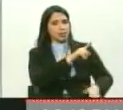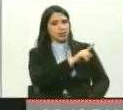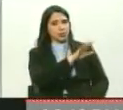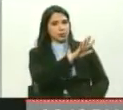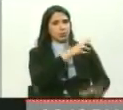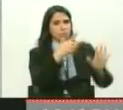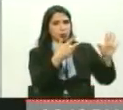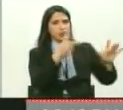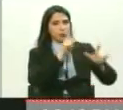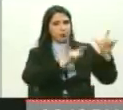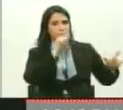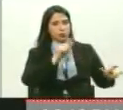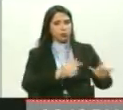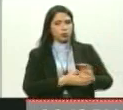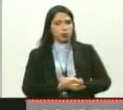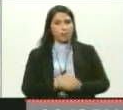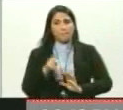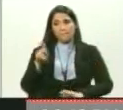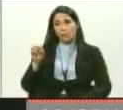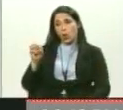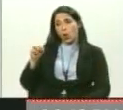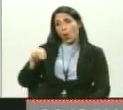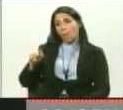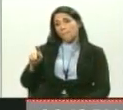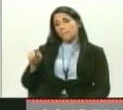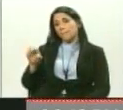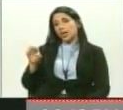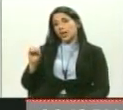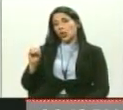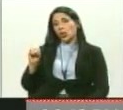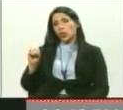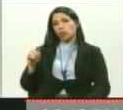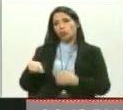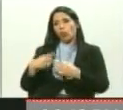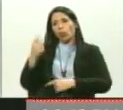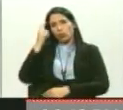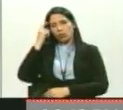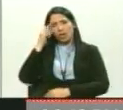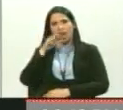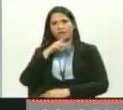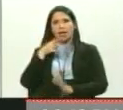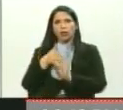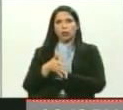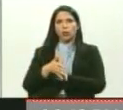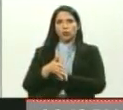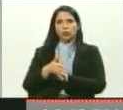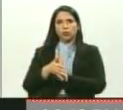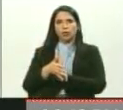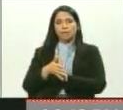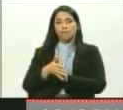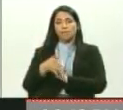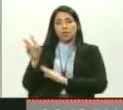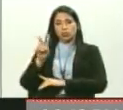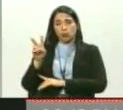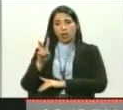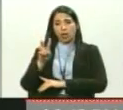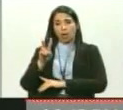306.158 personas. Bueno, y Pompeo todos los días habla de Venezuela. Ayer llamó a Duque.